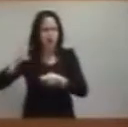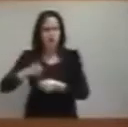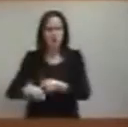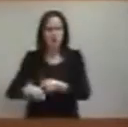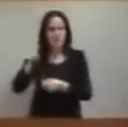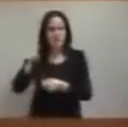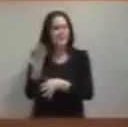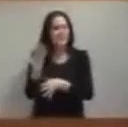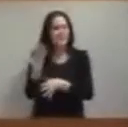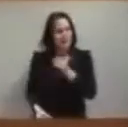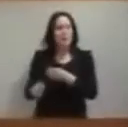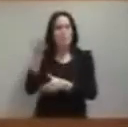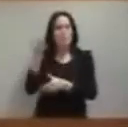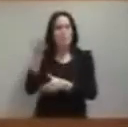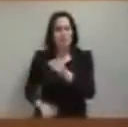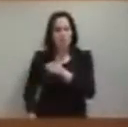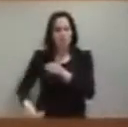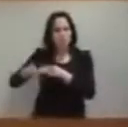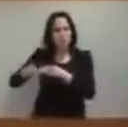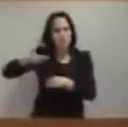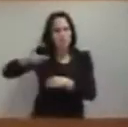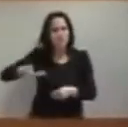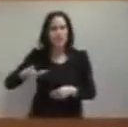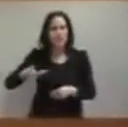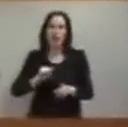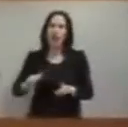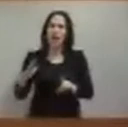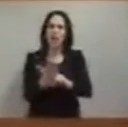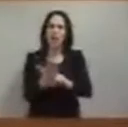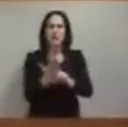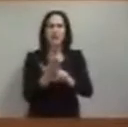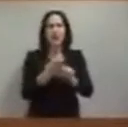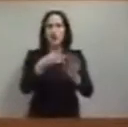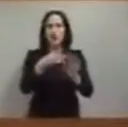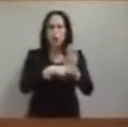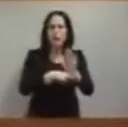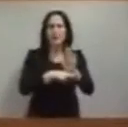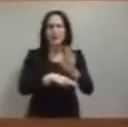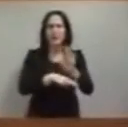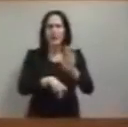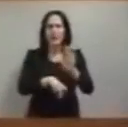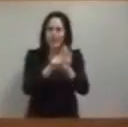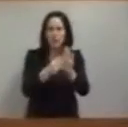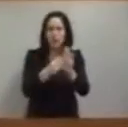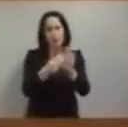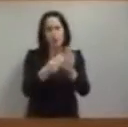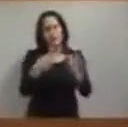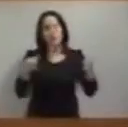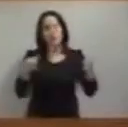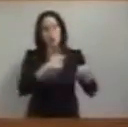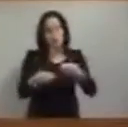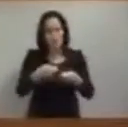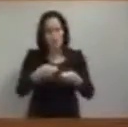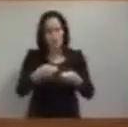fallo serio que afecta a la naturaleza jurídica de esta sociedad. Pero vuelvo a decir que es un instrumento que